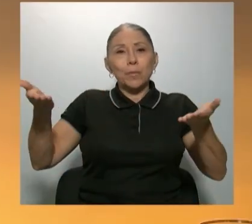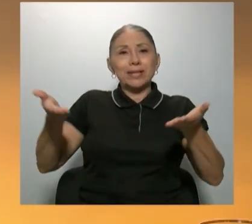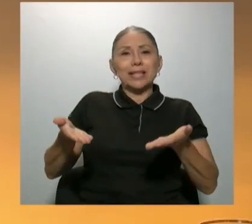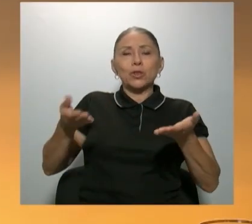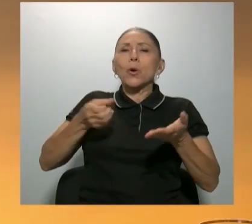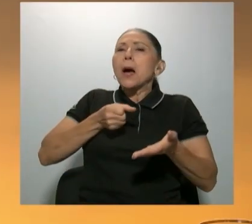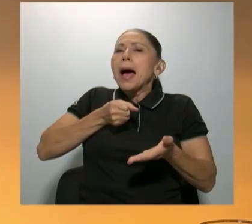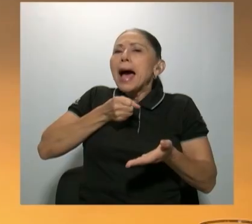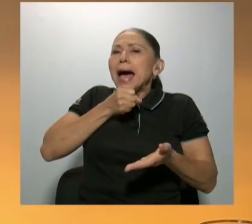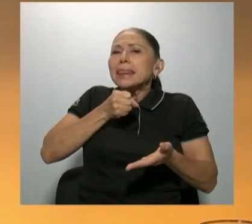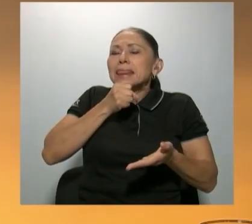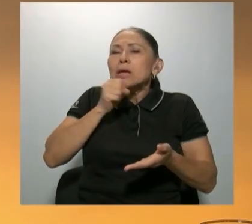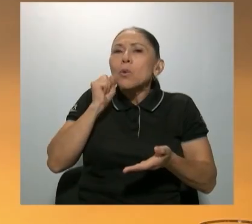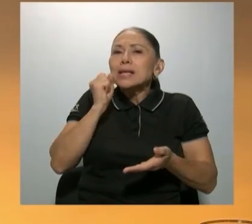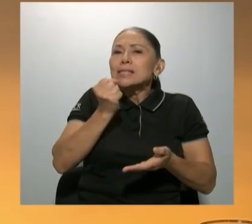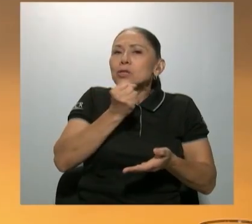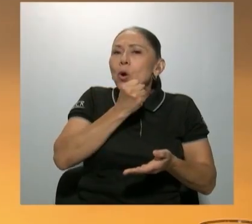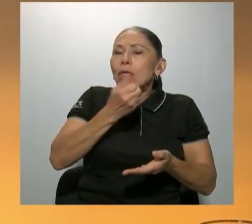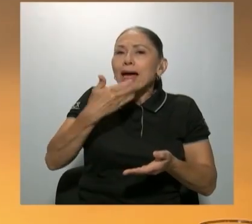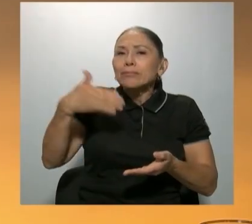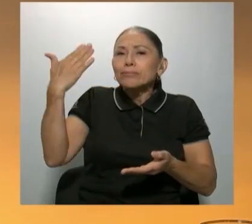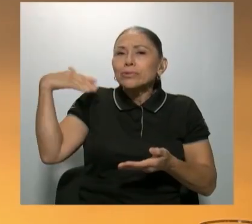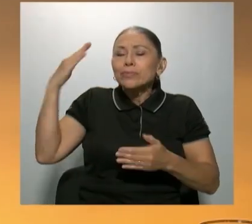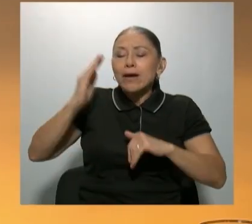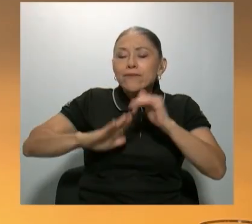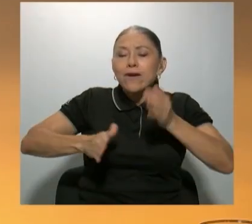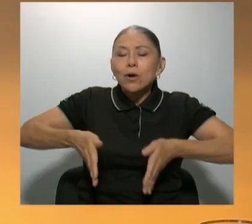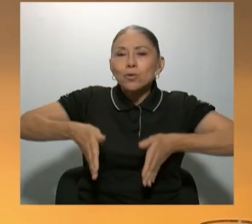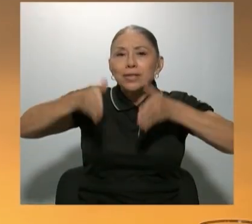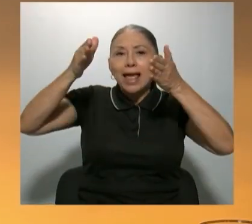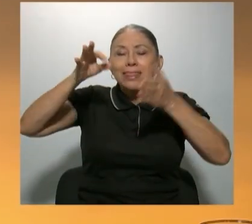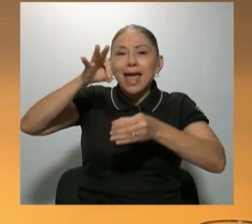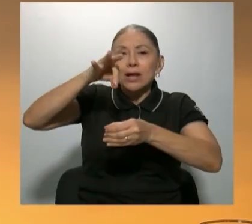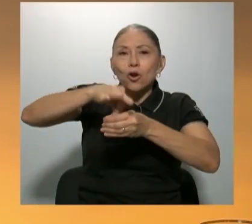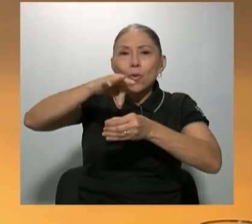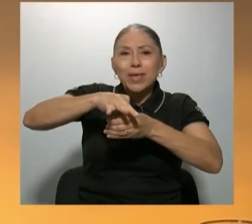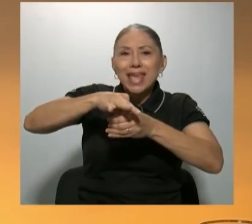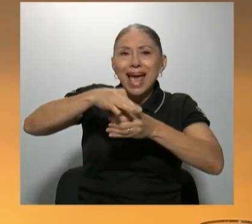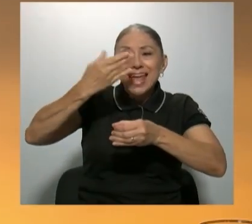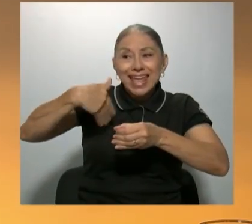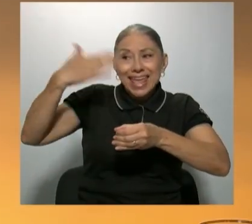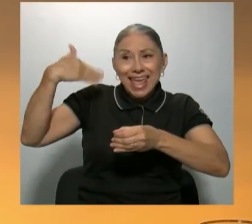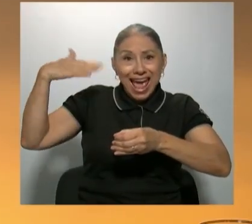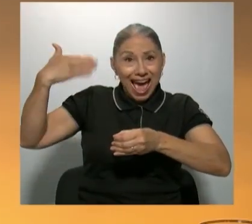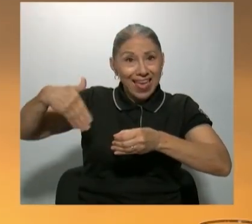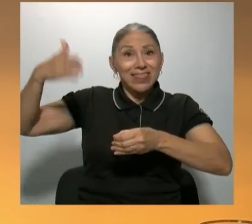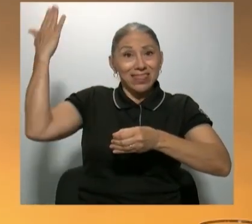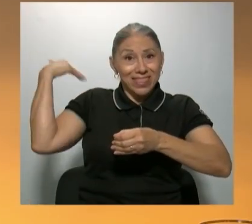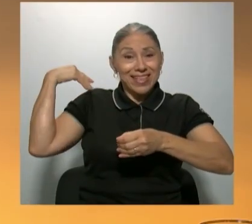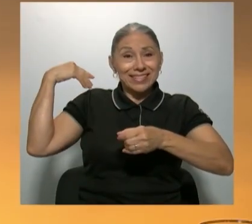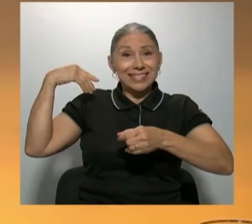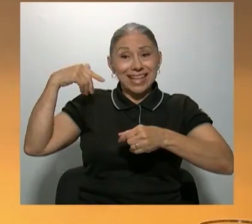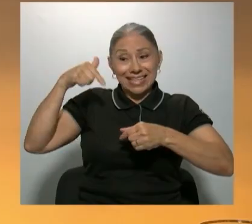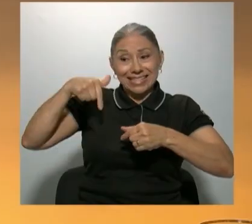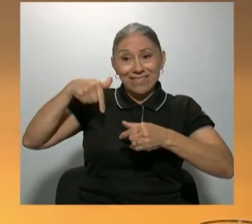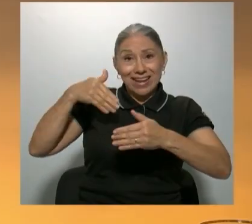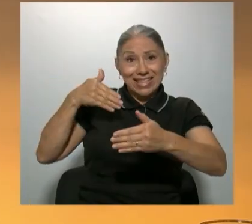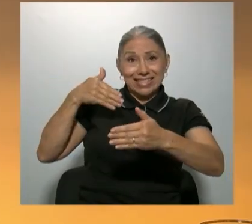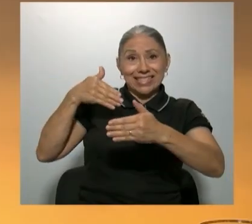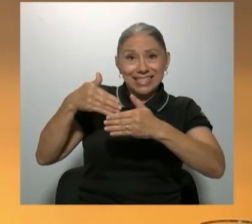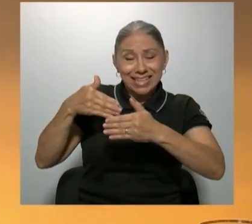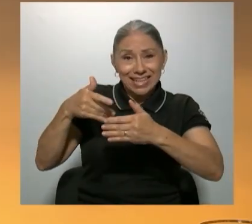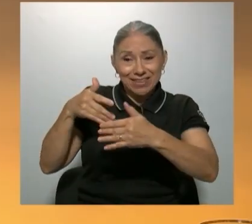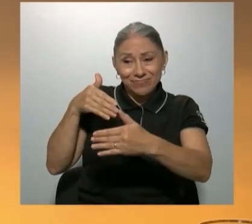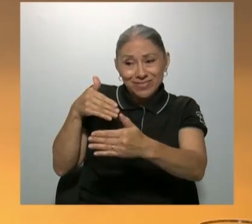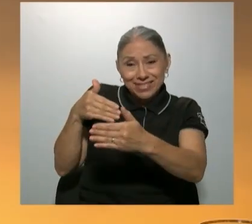soda de la Facultad de Agronomía, que quedaba aquí al ladito de los